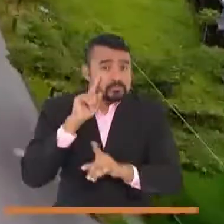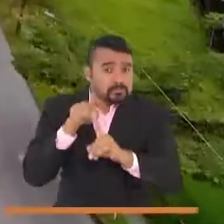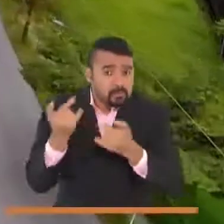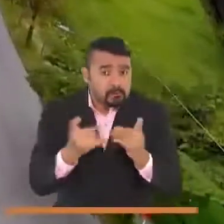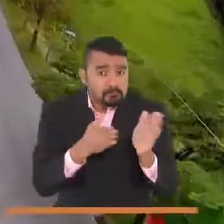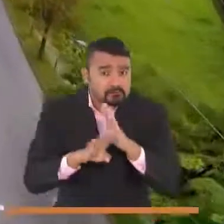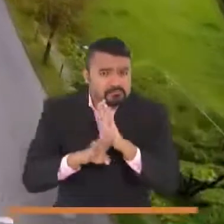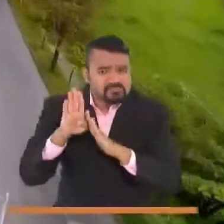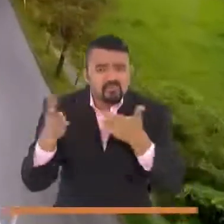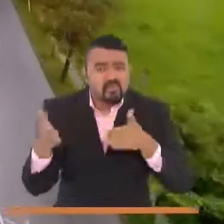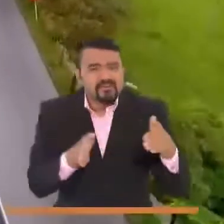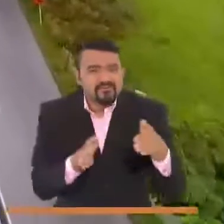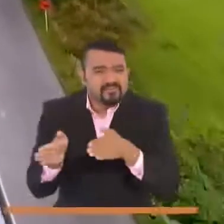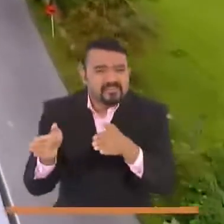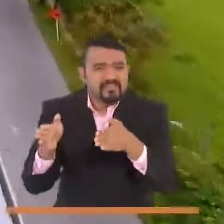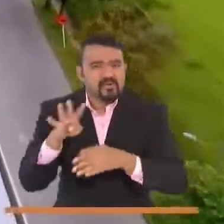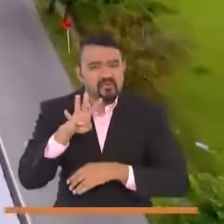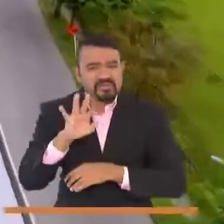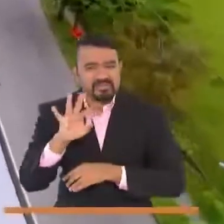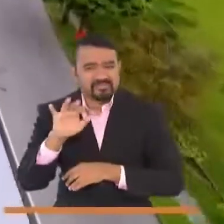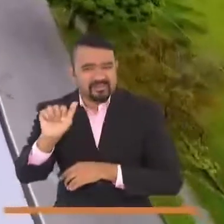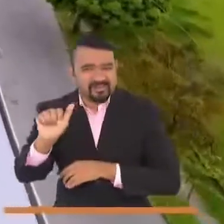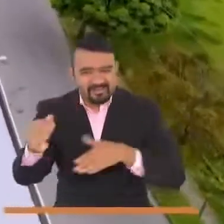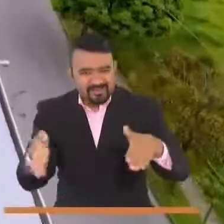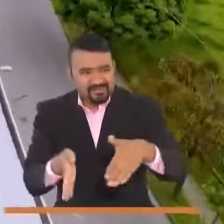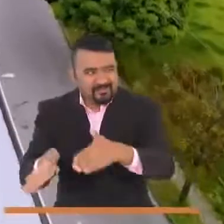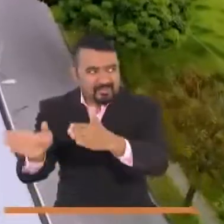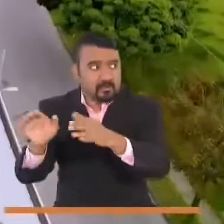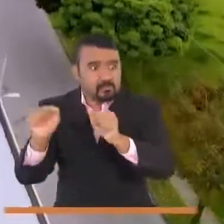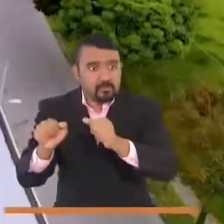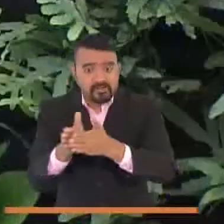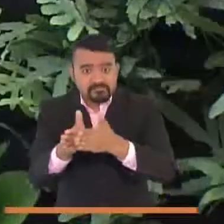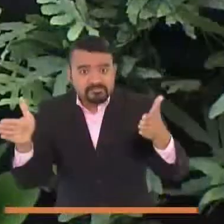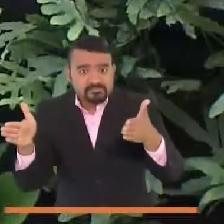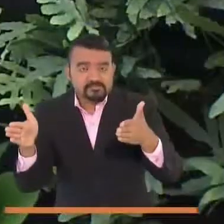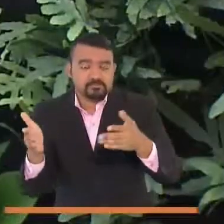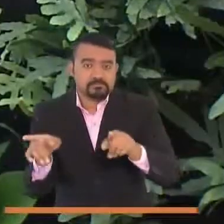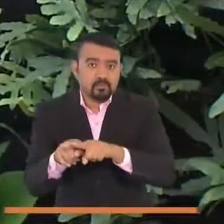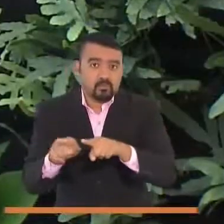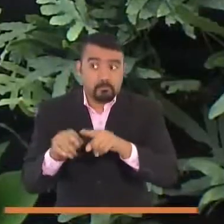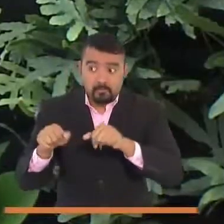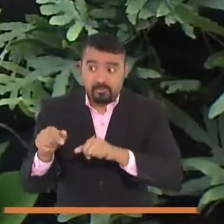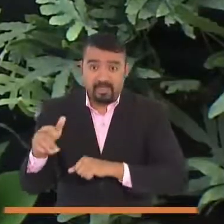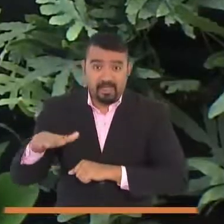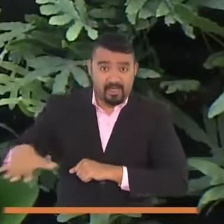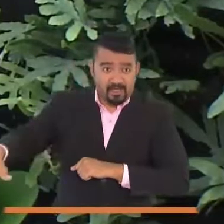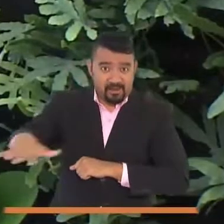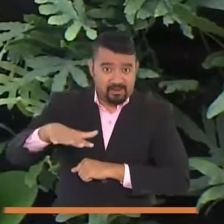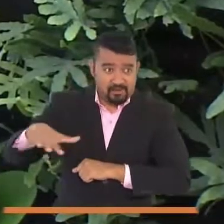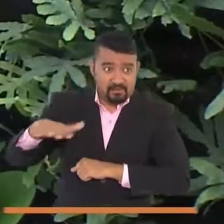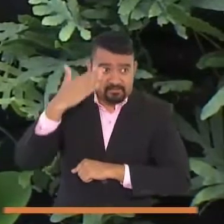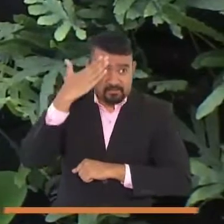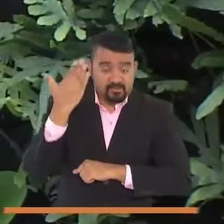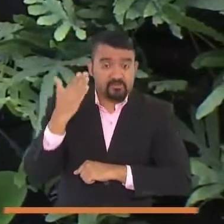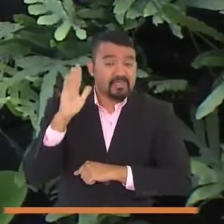de desarrollo, pero esperamos que a futuro se pueda conectar toda la vía distribuidora con la vía en